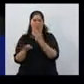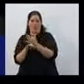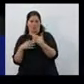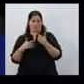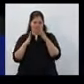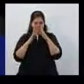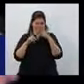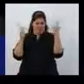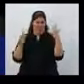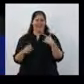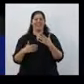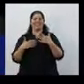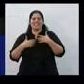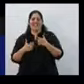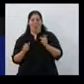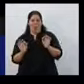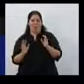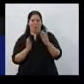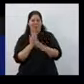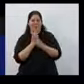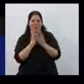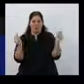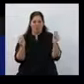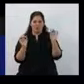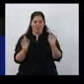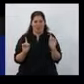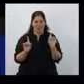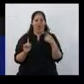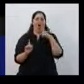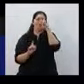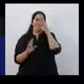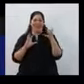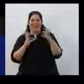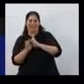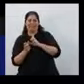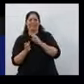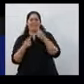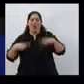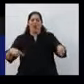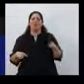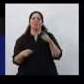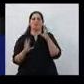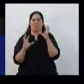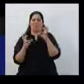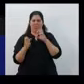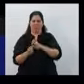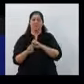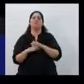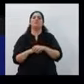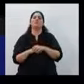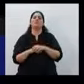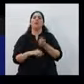la salud no sólo dejó de ser un ministerio los hospitales entraron en crisis los insumos entraron en crisis